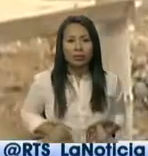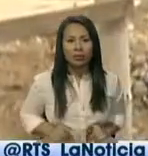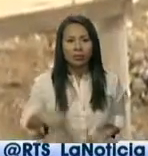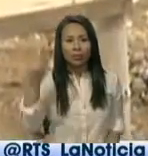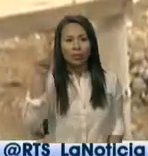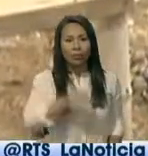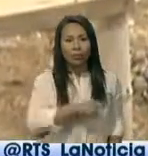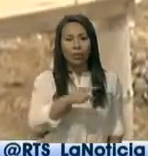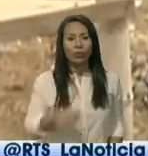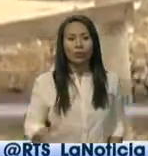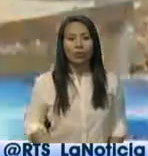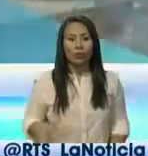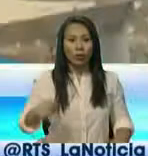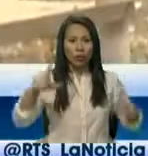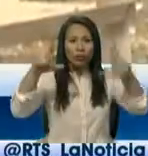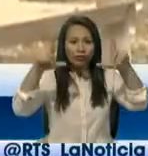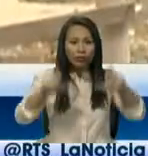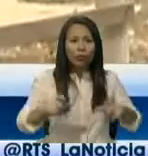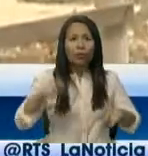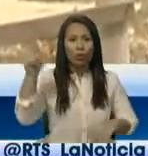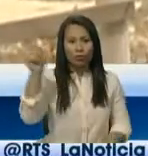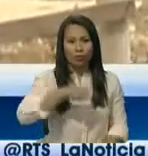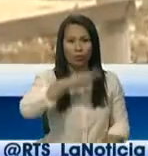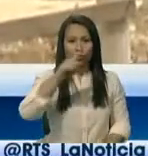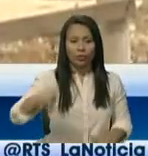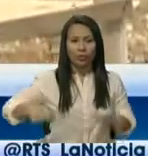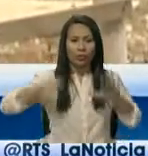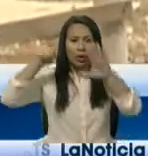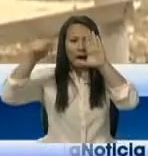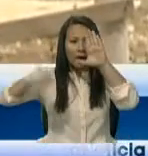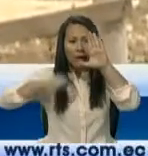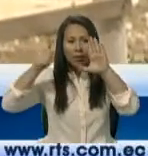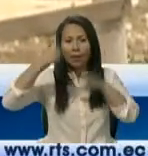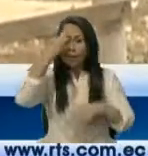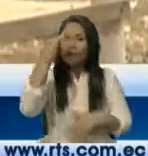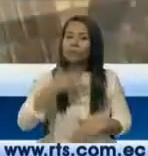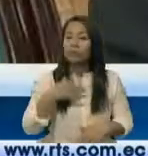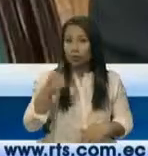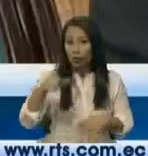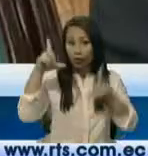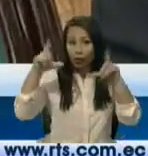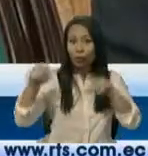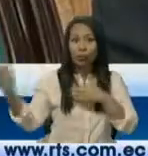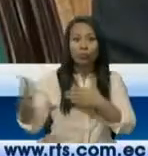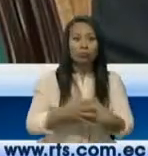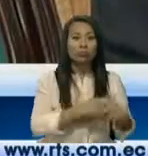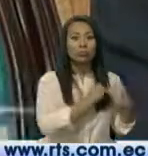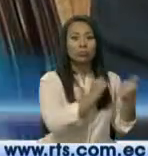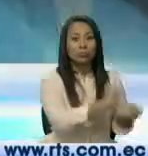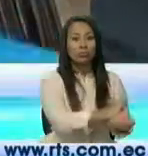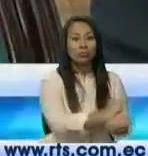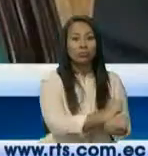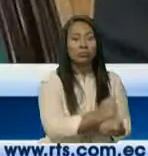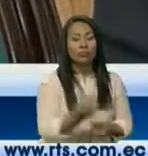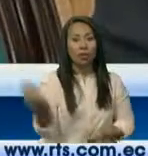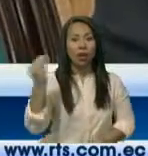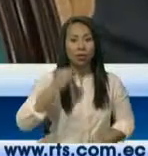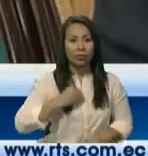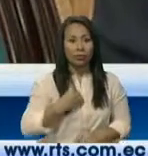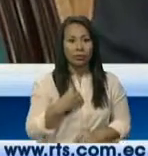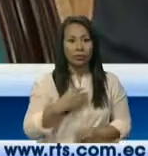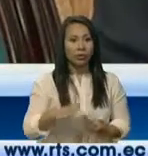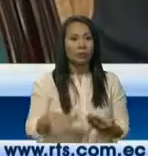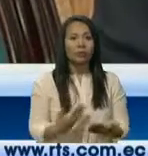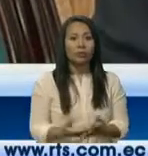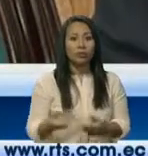prohibieron grabar y tomar fotos, no podía hacer eso, porque si no me llevaban detenida. De los informes que yo tengo y dentro de los partes que se